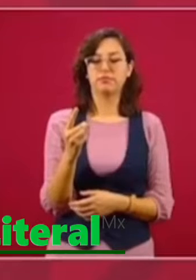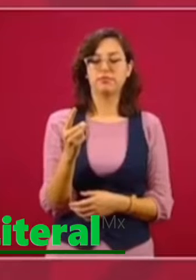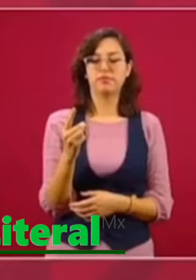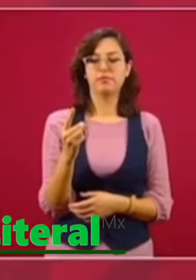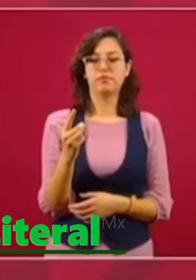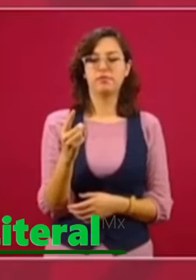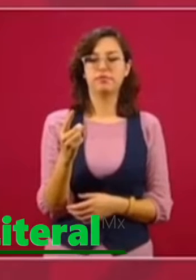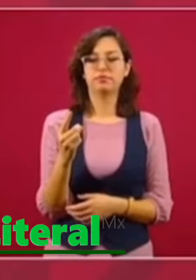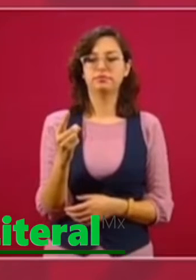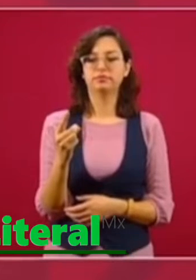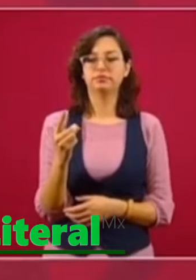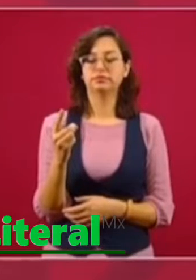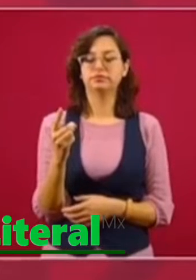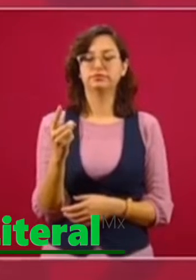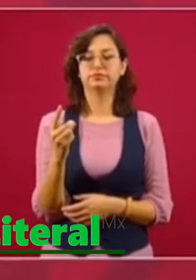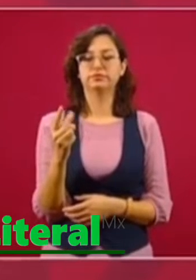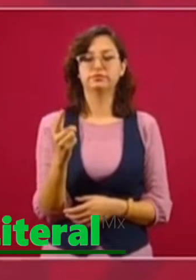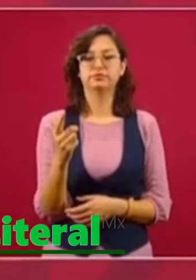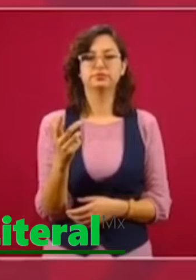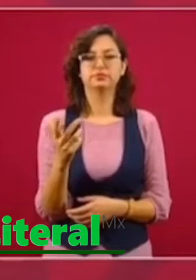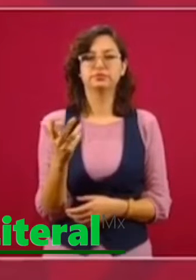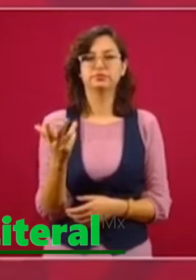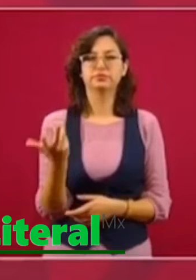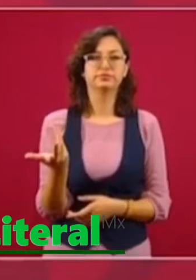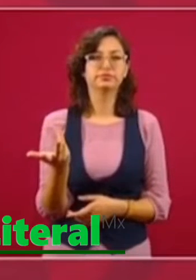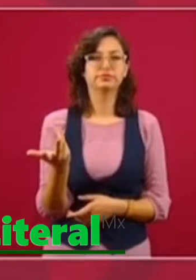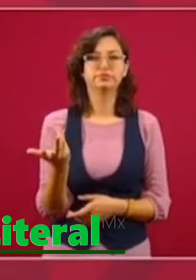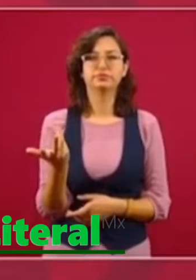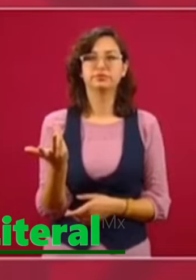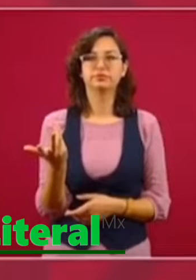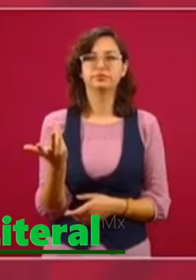se perdieron